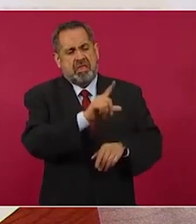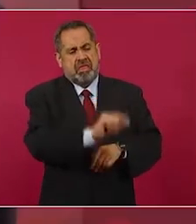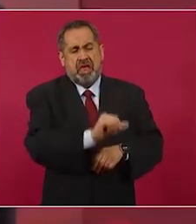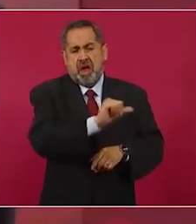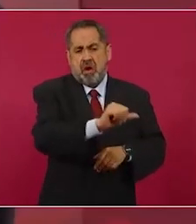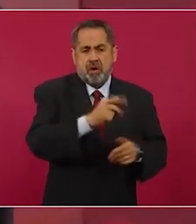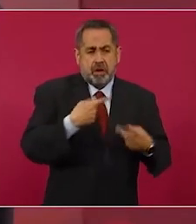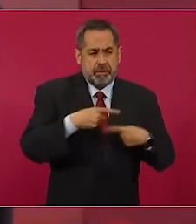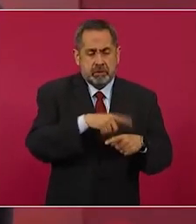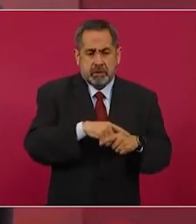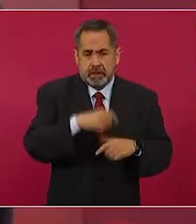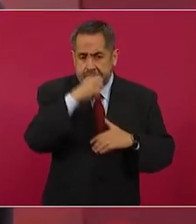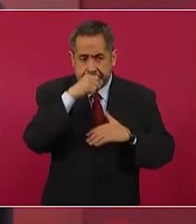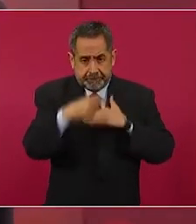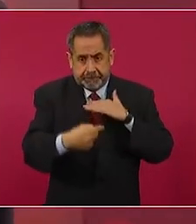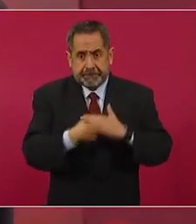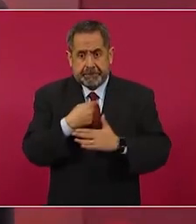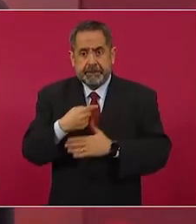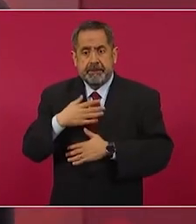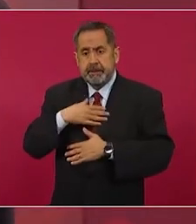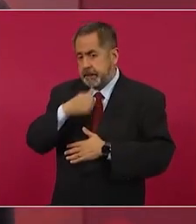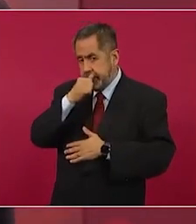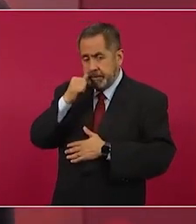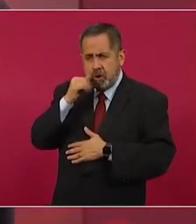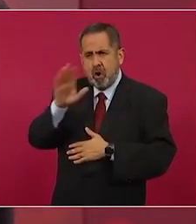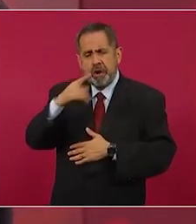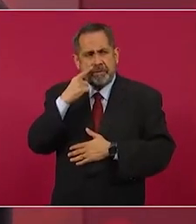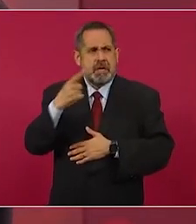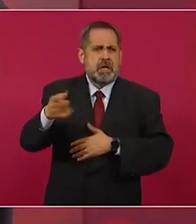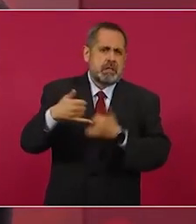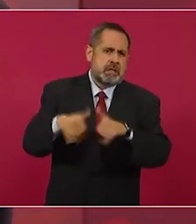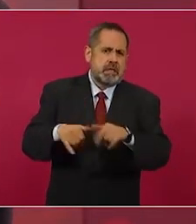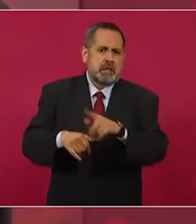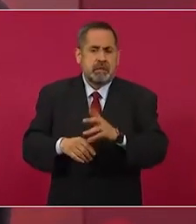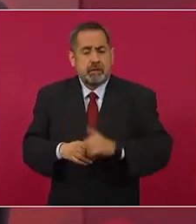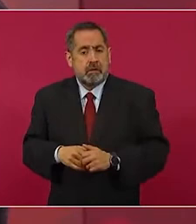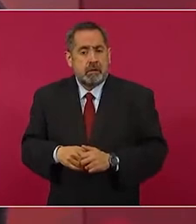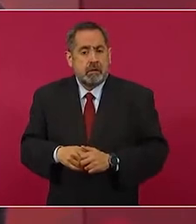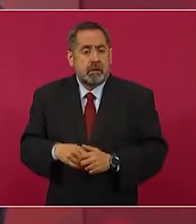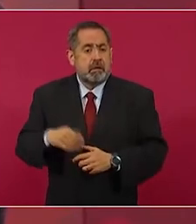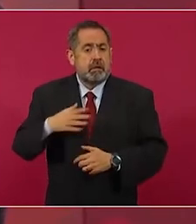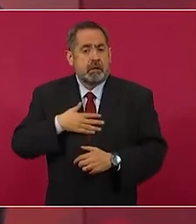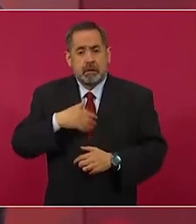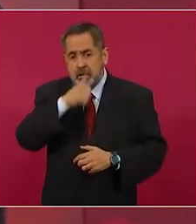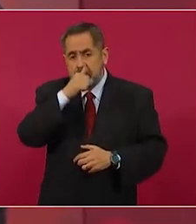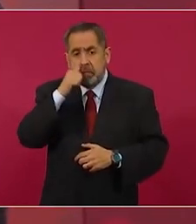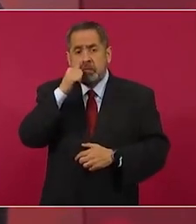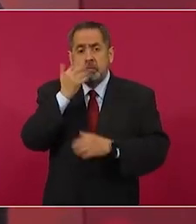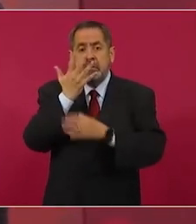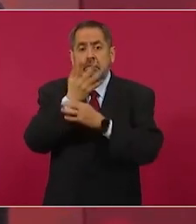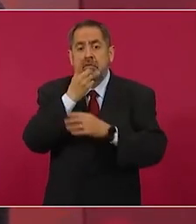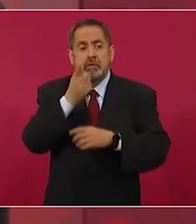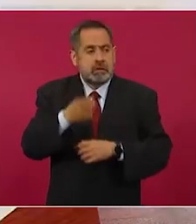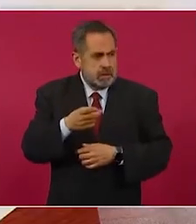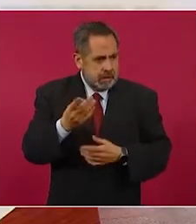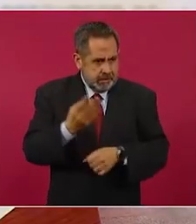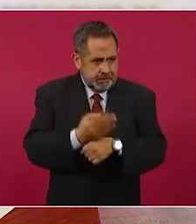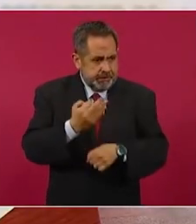y le fueron a decir al presidente Juárez, y la respuesta fue: ¿y qué